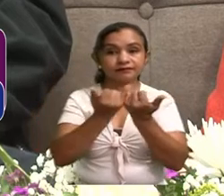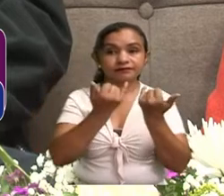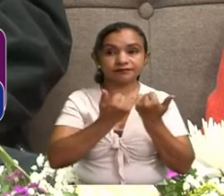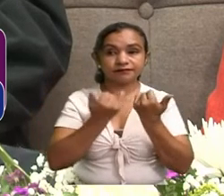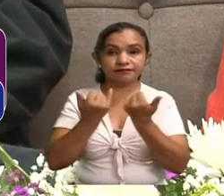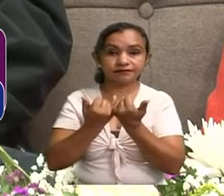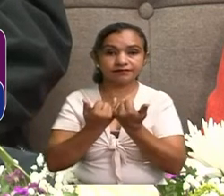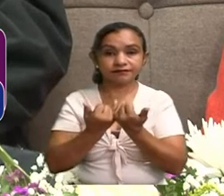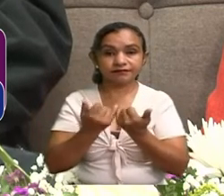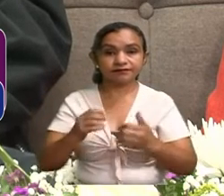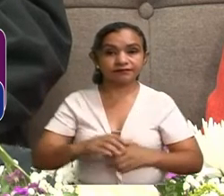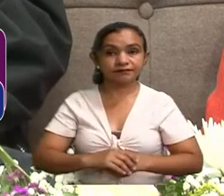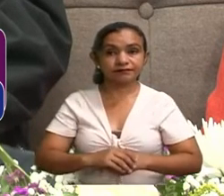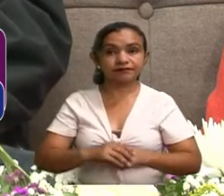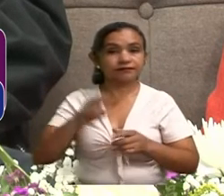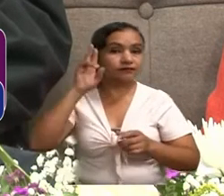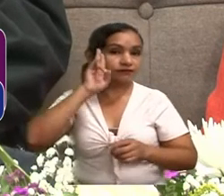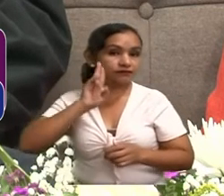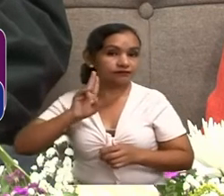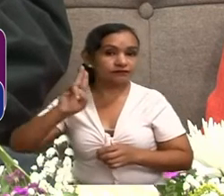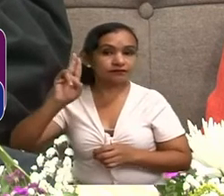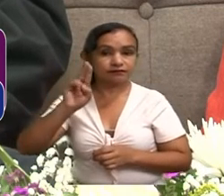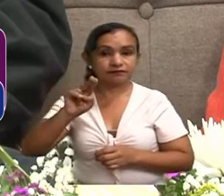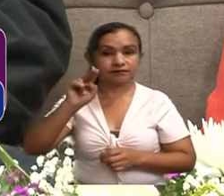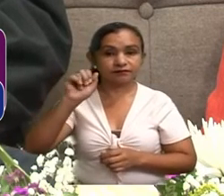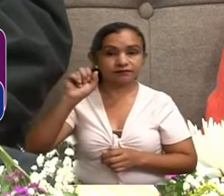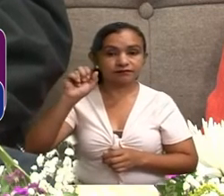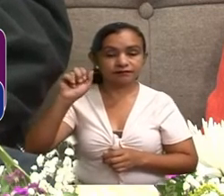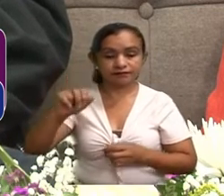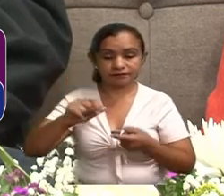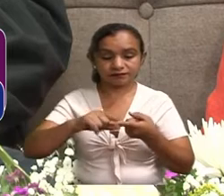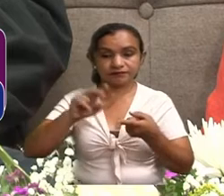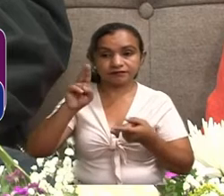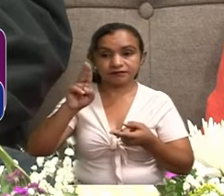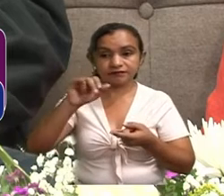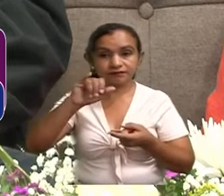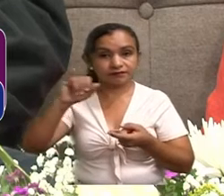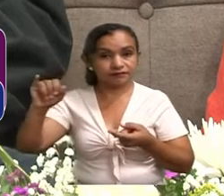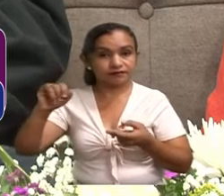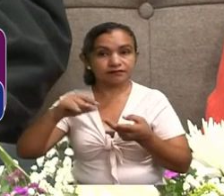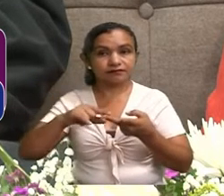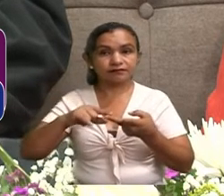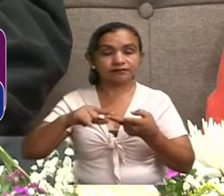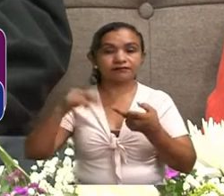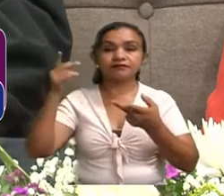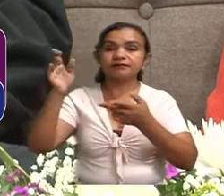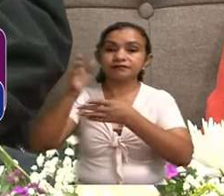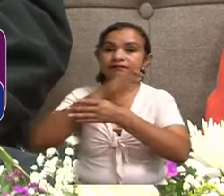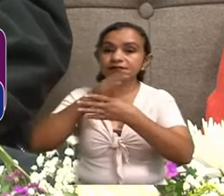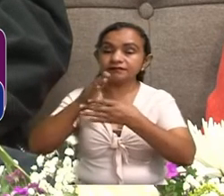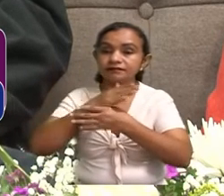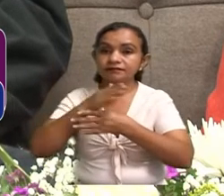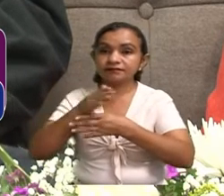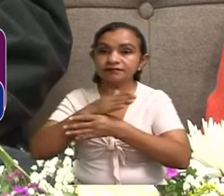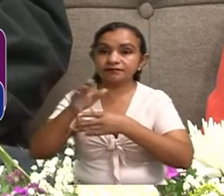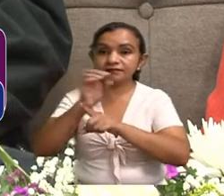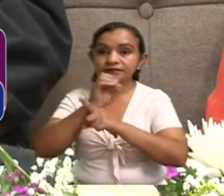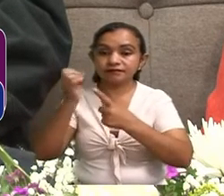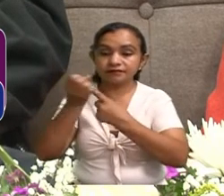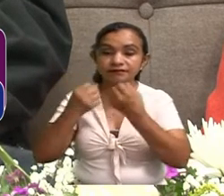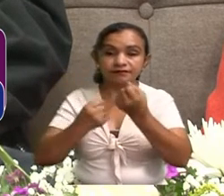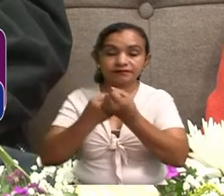invitada la universidades, la UNA, la UNI, y las agencias de cooperación que trabajan